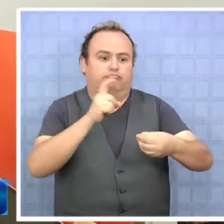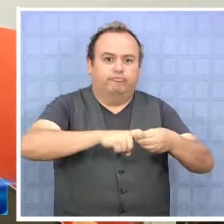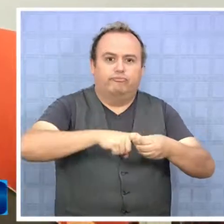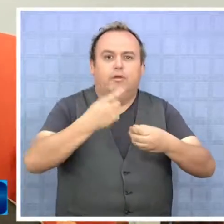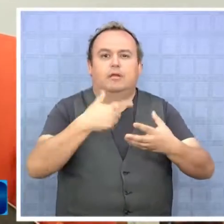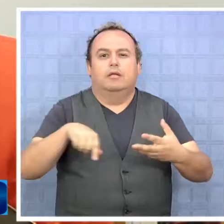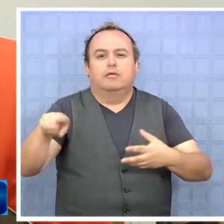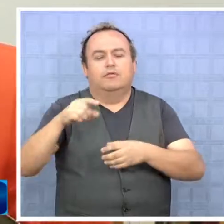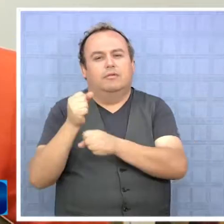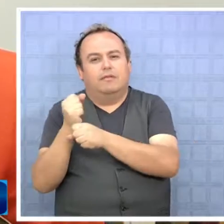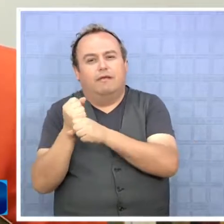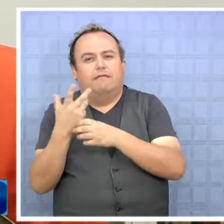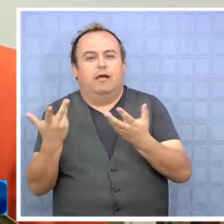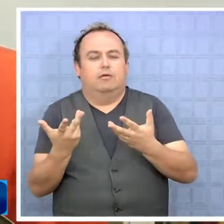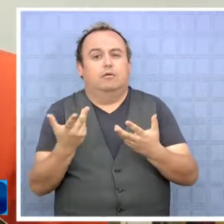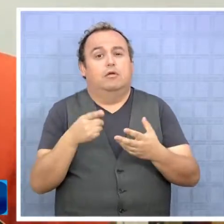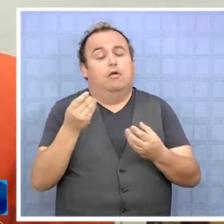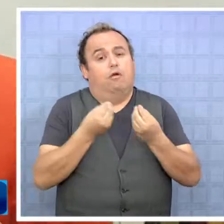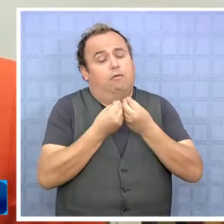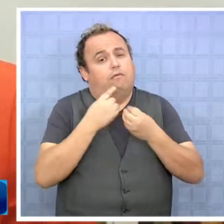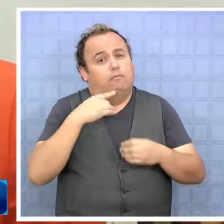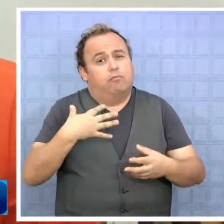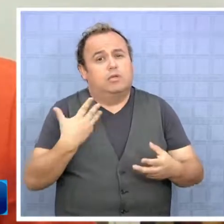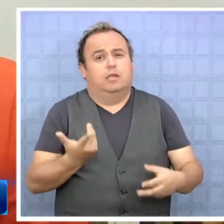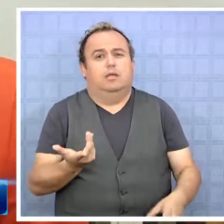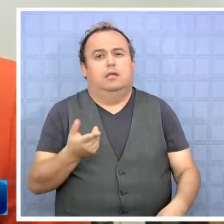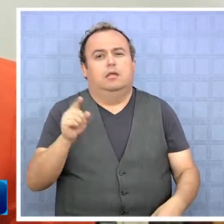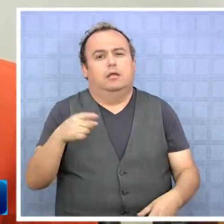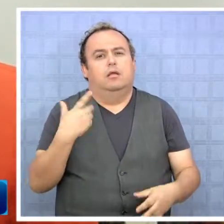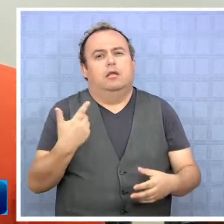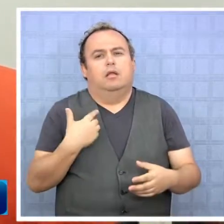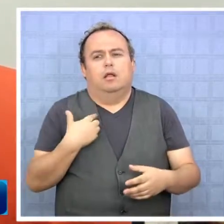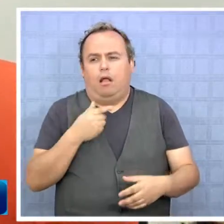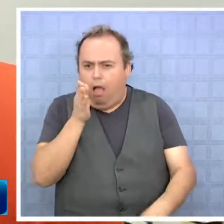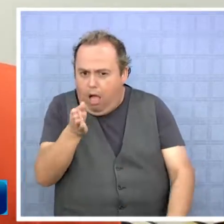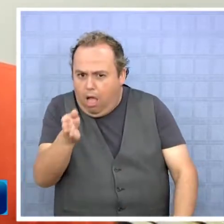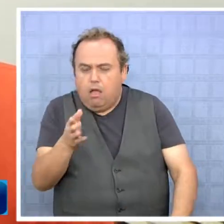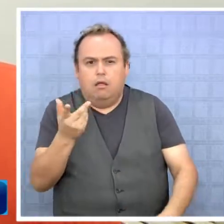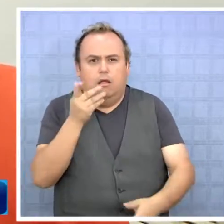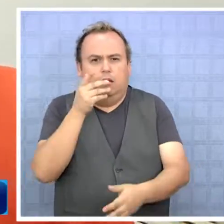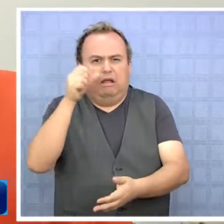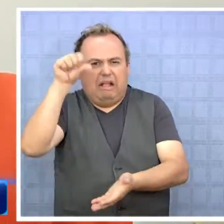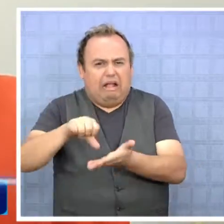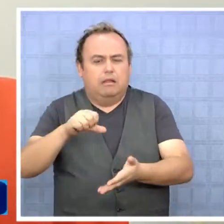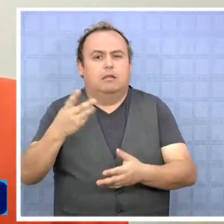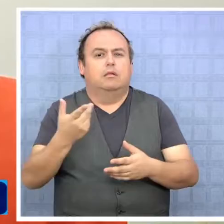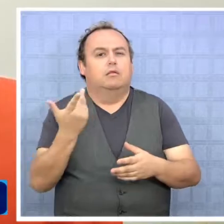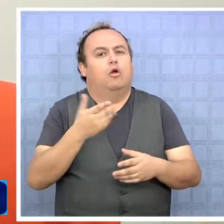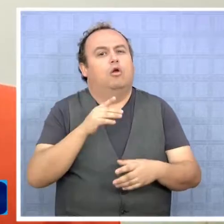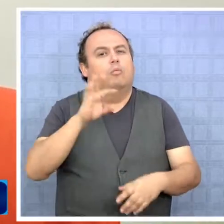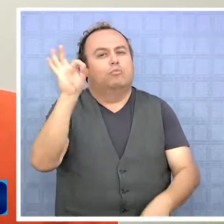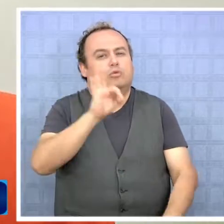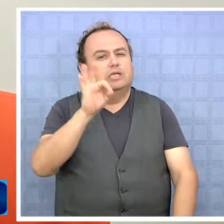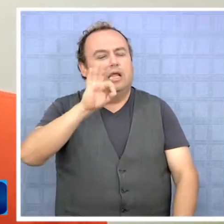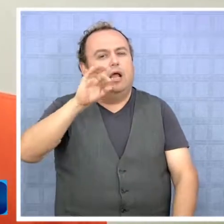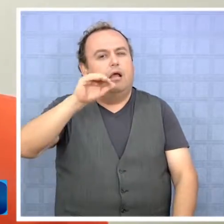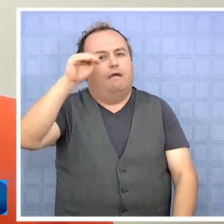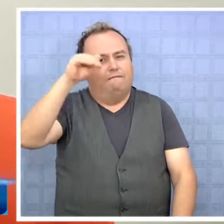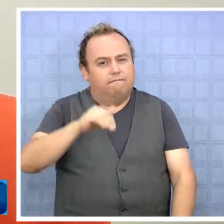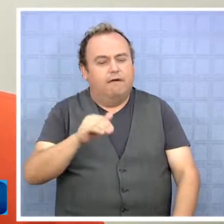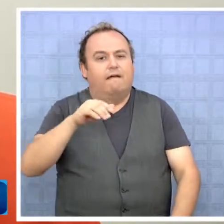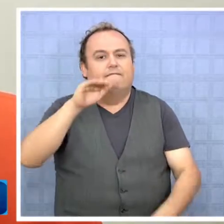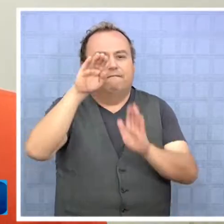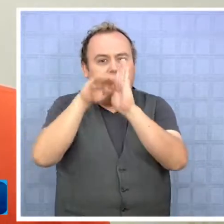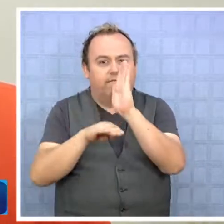Y ese trabajo de prevención y reinserción es tan importante como esa mano persecutoria, ¿no es cierto?, para bajar los índices de inseguridad